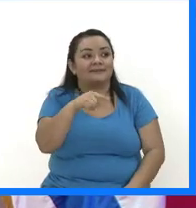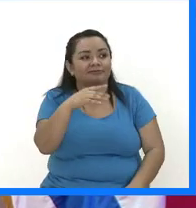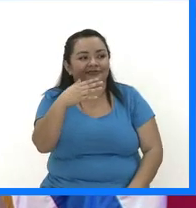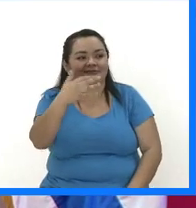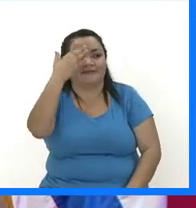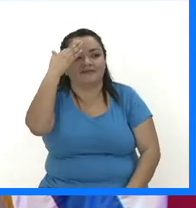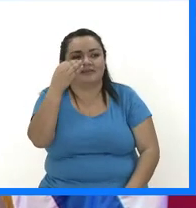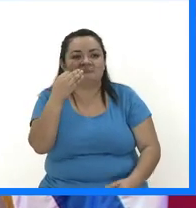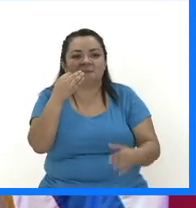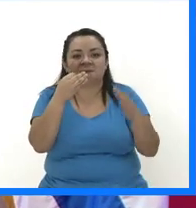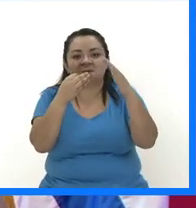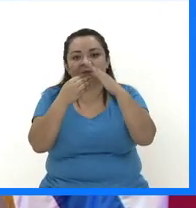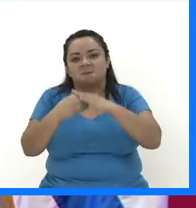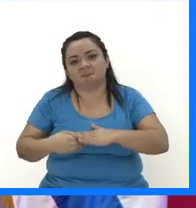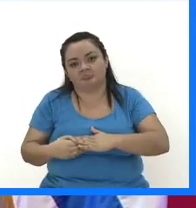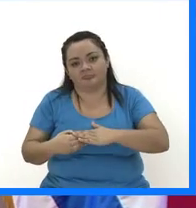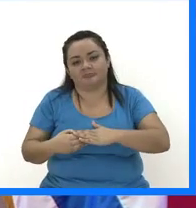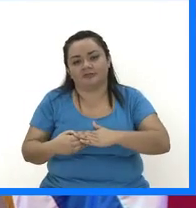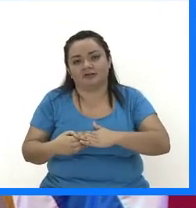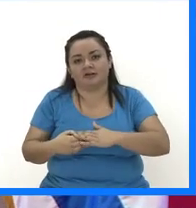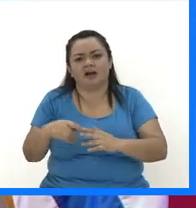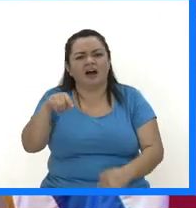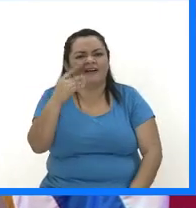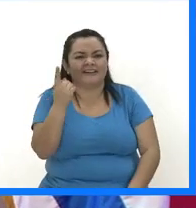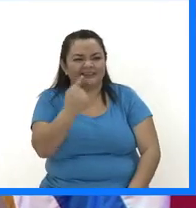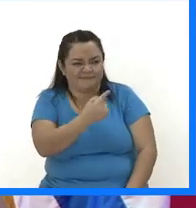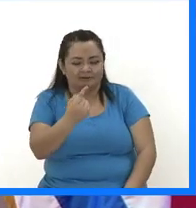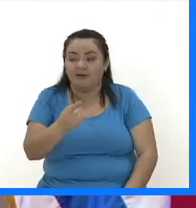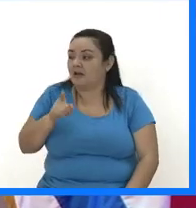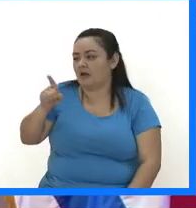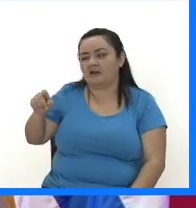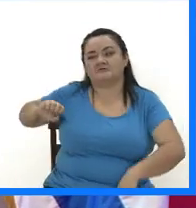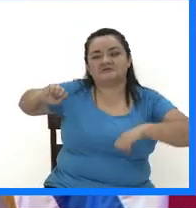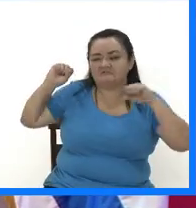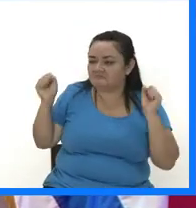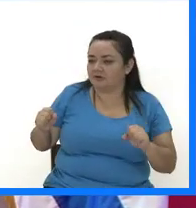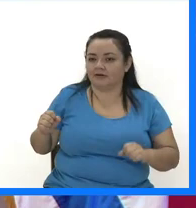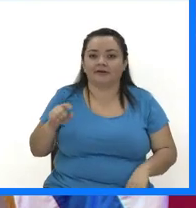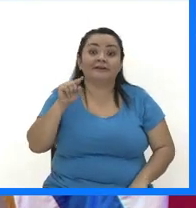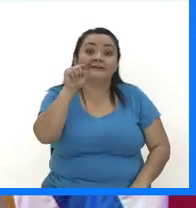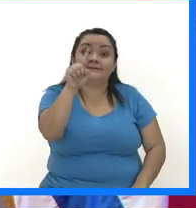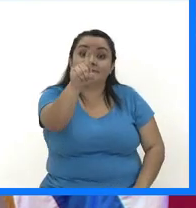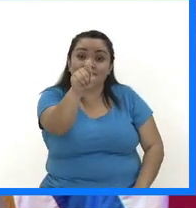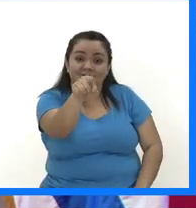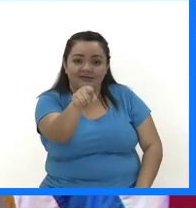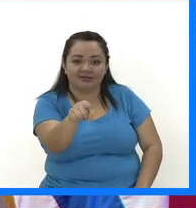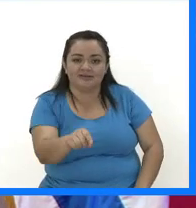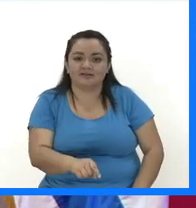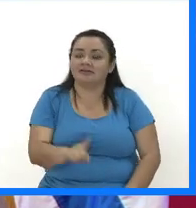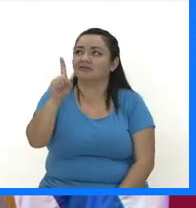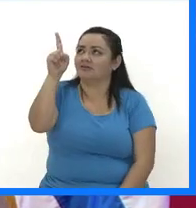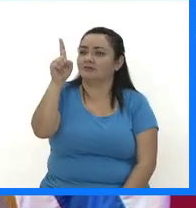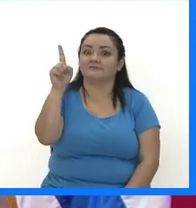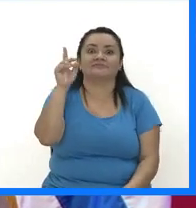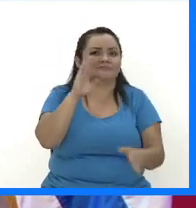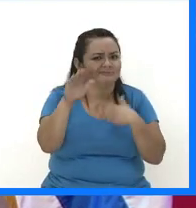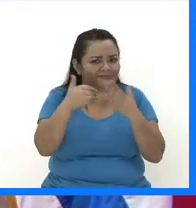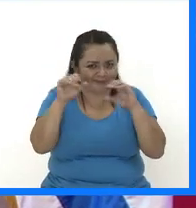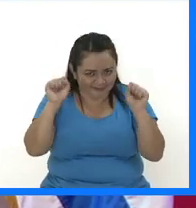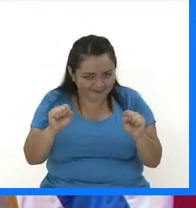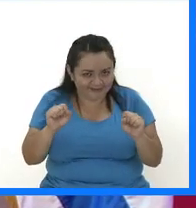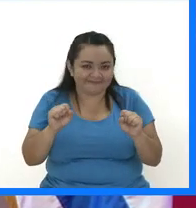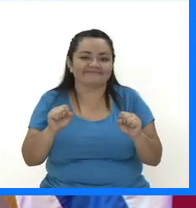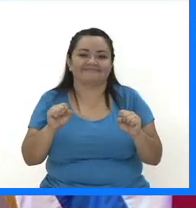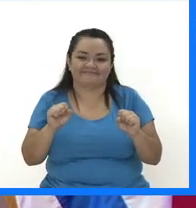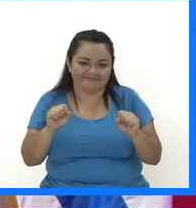fe porque alguien os dijo eso es imposible tengo una pregunta querido habrá algo posible para dios